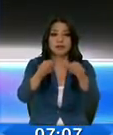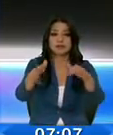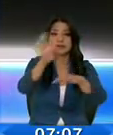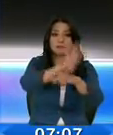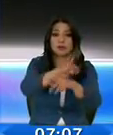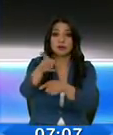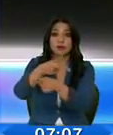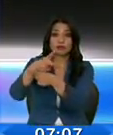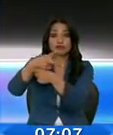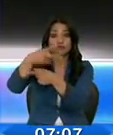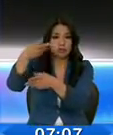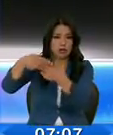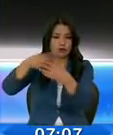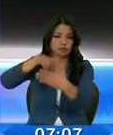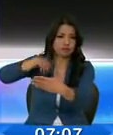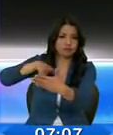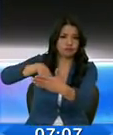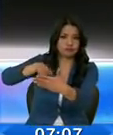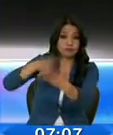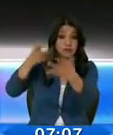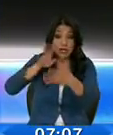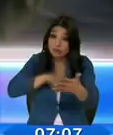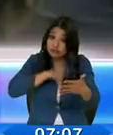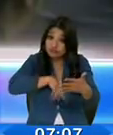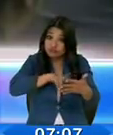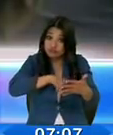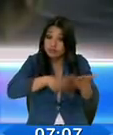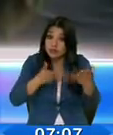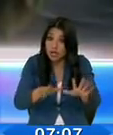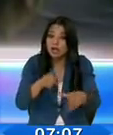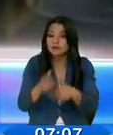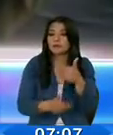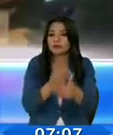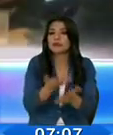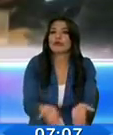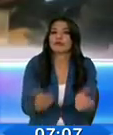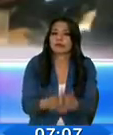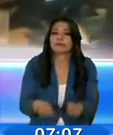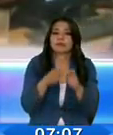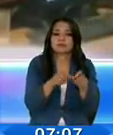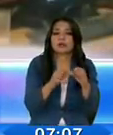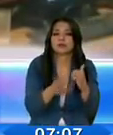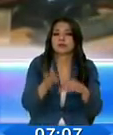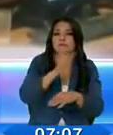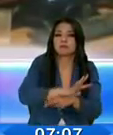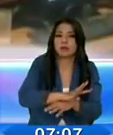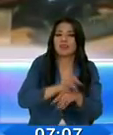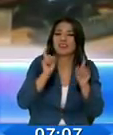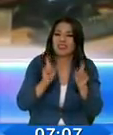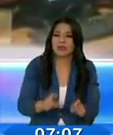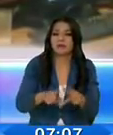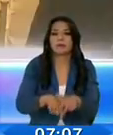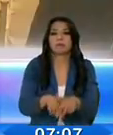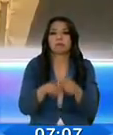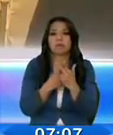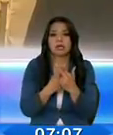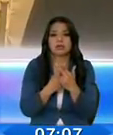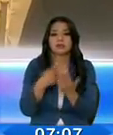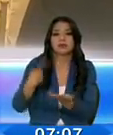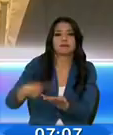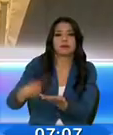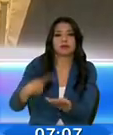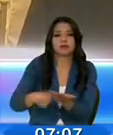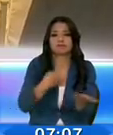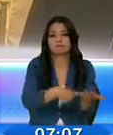al CNE para la validación y una vez que hayan sido verificadas, el proceso vuelve a la Asamblea Nacional, donde debería iniciar los dos